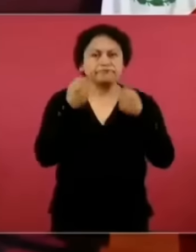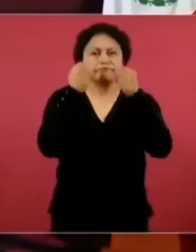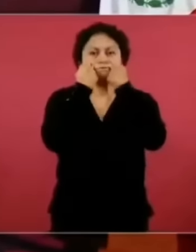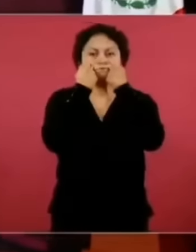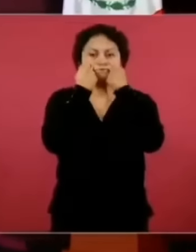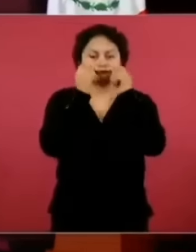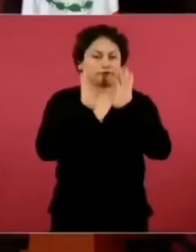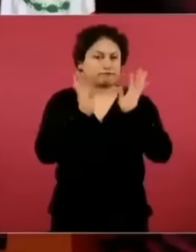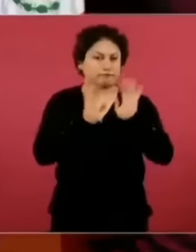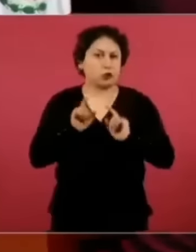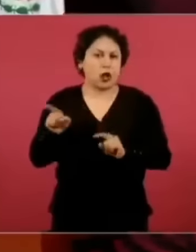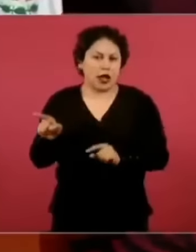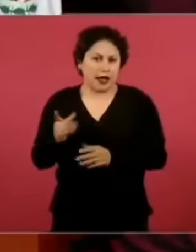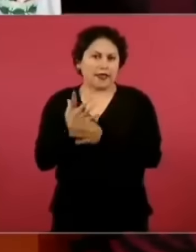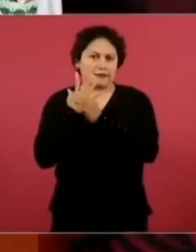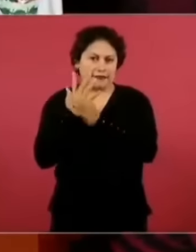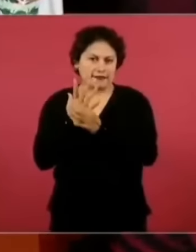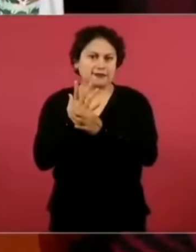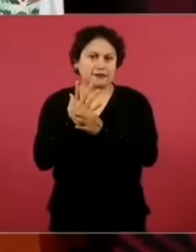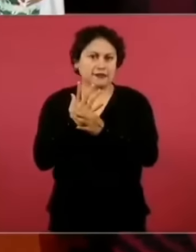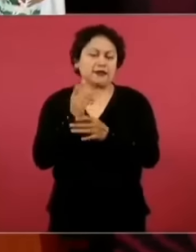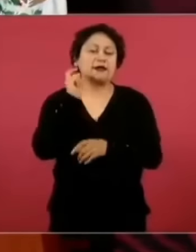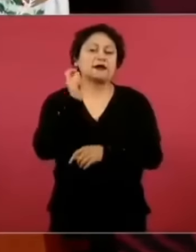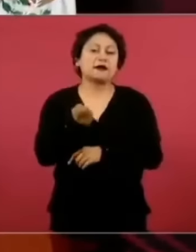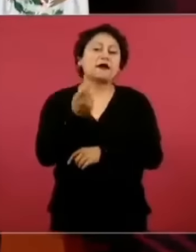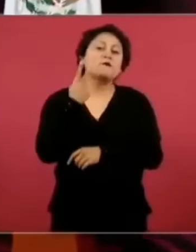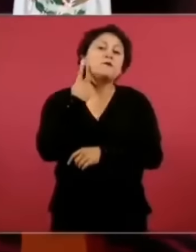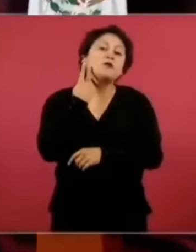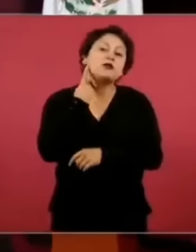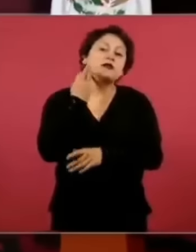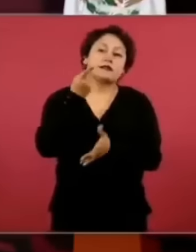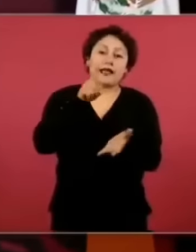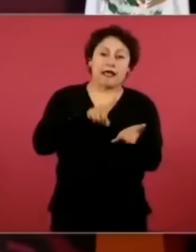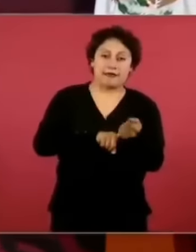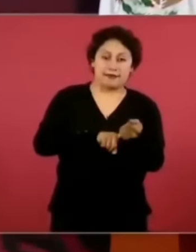decía eso, que la política era virtud y fortuna.